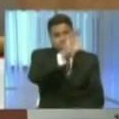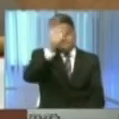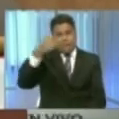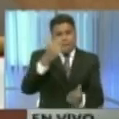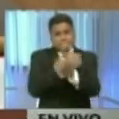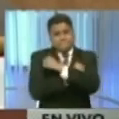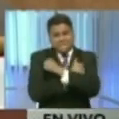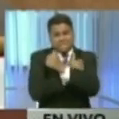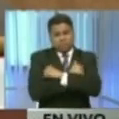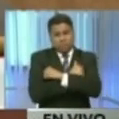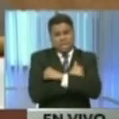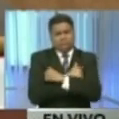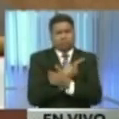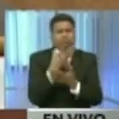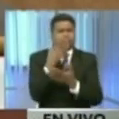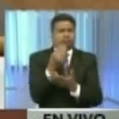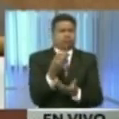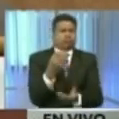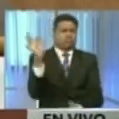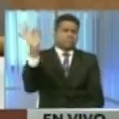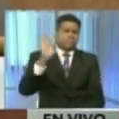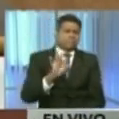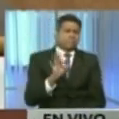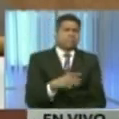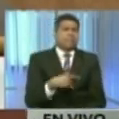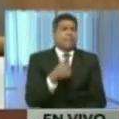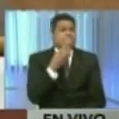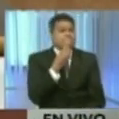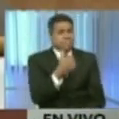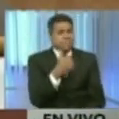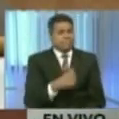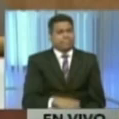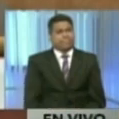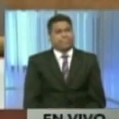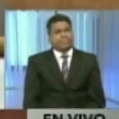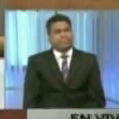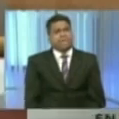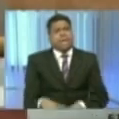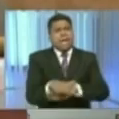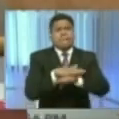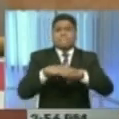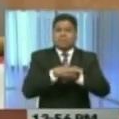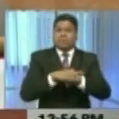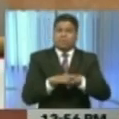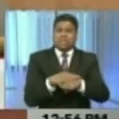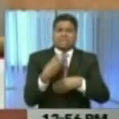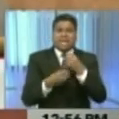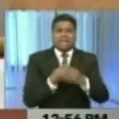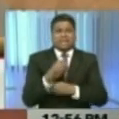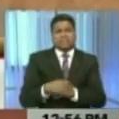en la tasa de desempleo. Quiero decir con esto, y disculpe que tuve que hacer,